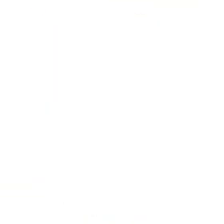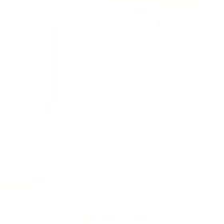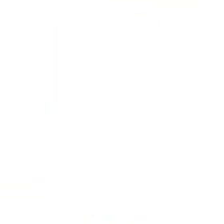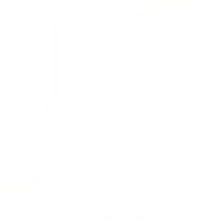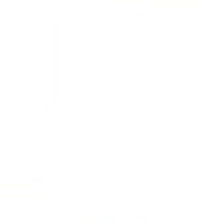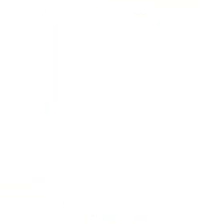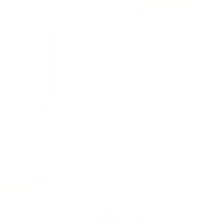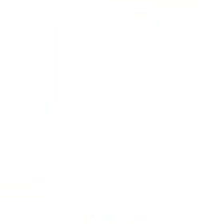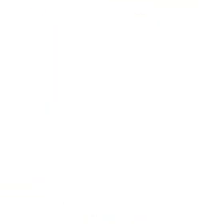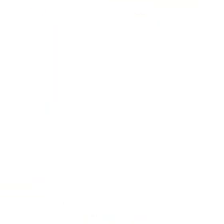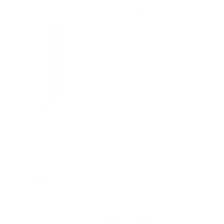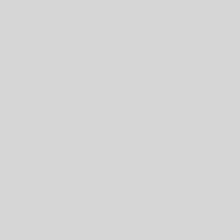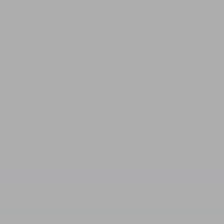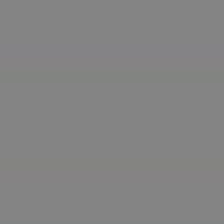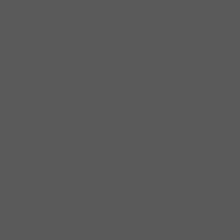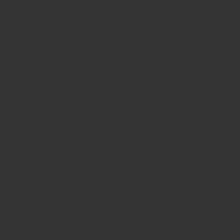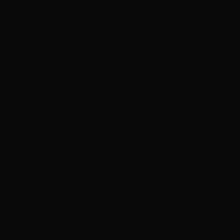incluyente e innovadora.